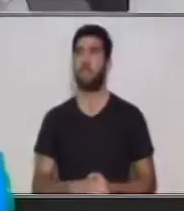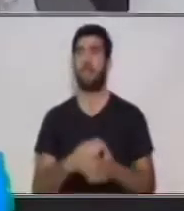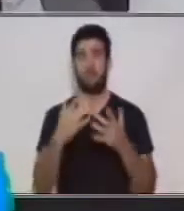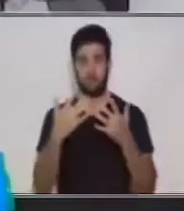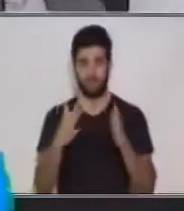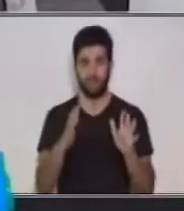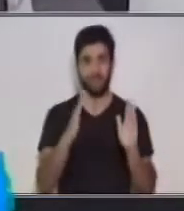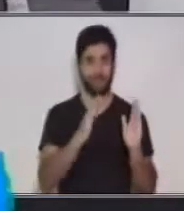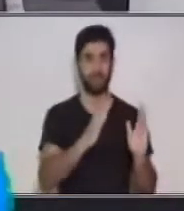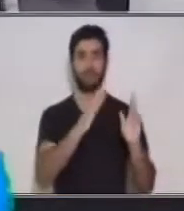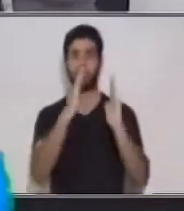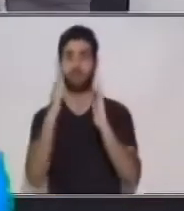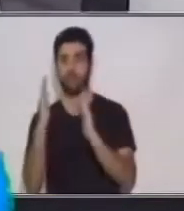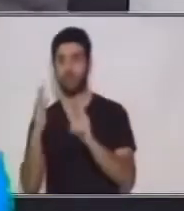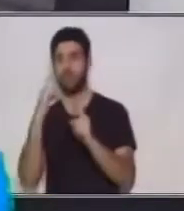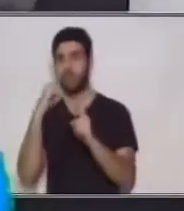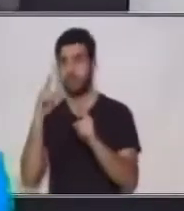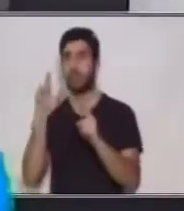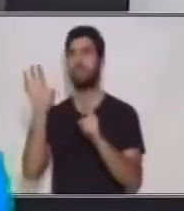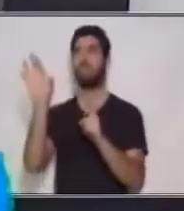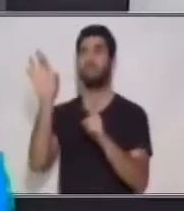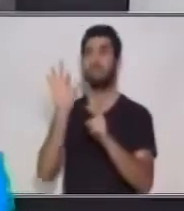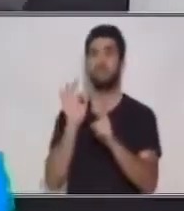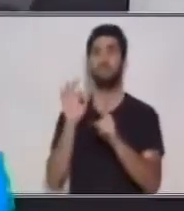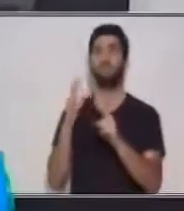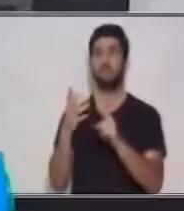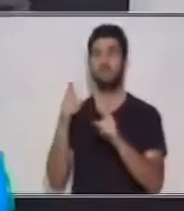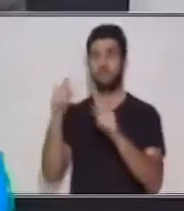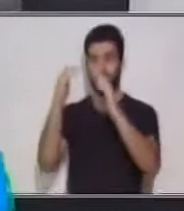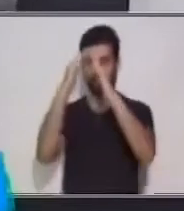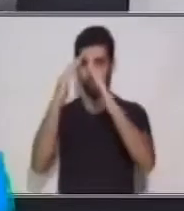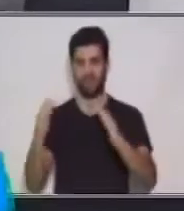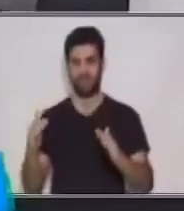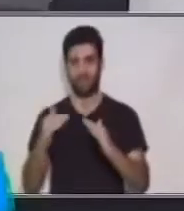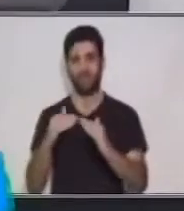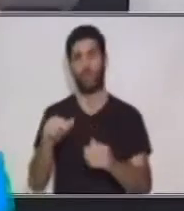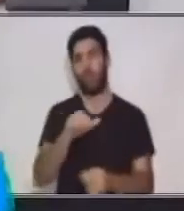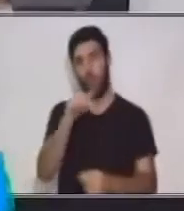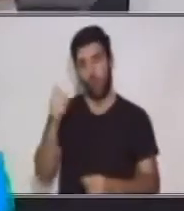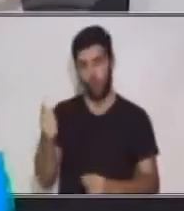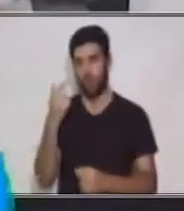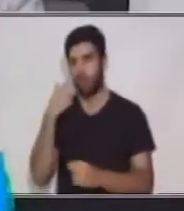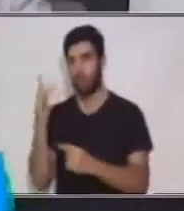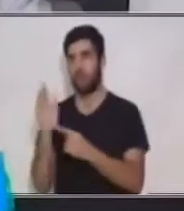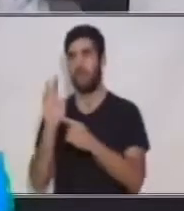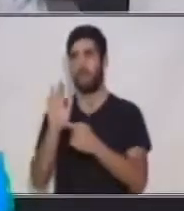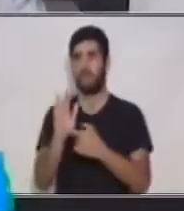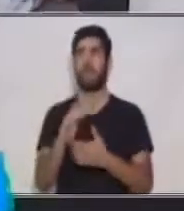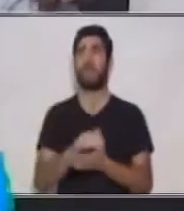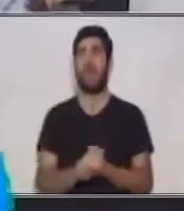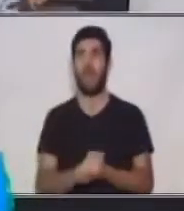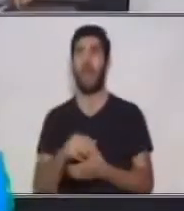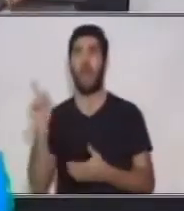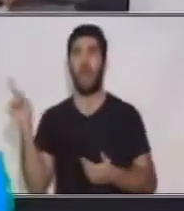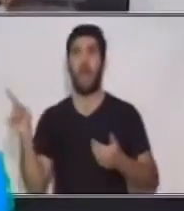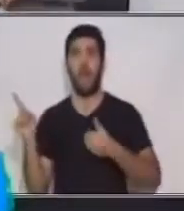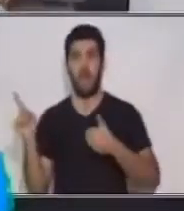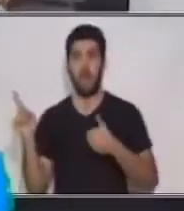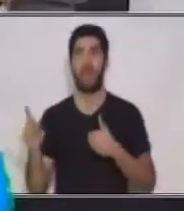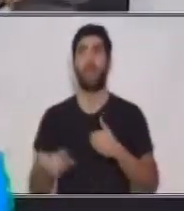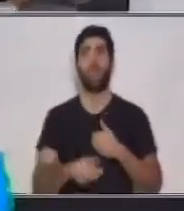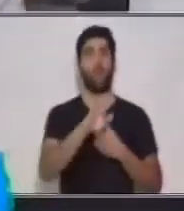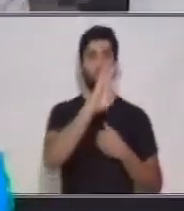de encontrar el perímetro del triángulo isósceles. En este caso tenemos acá 4 centímetros, más